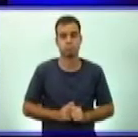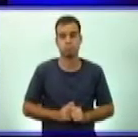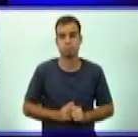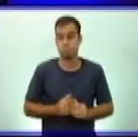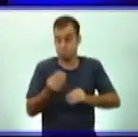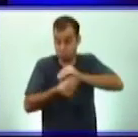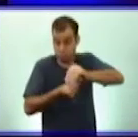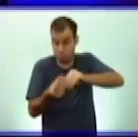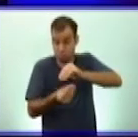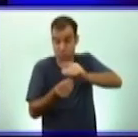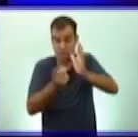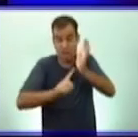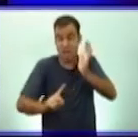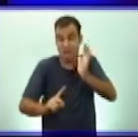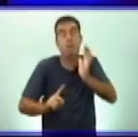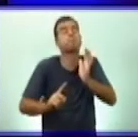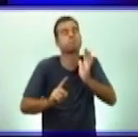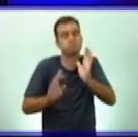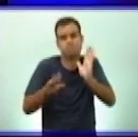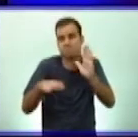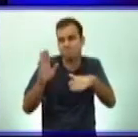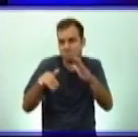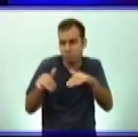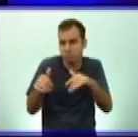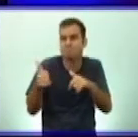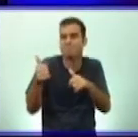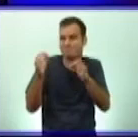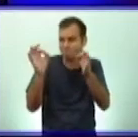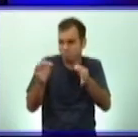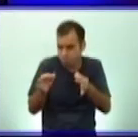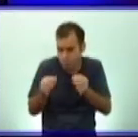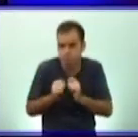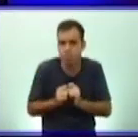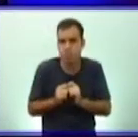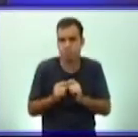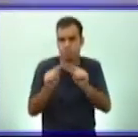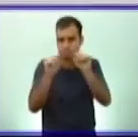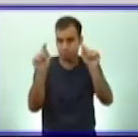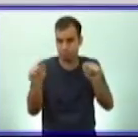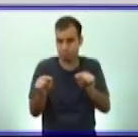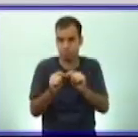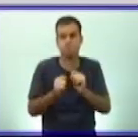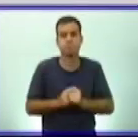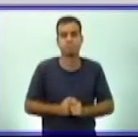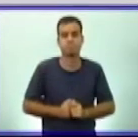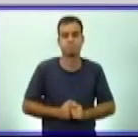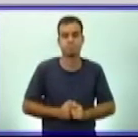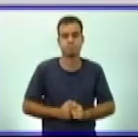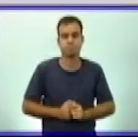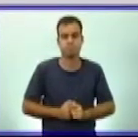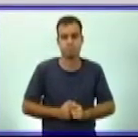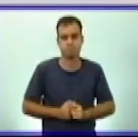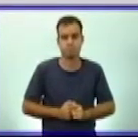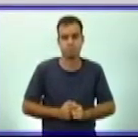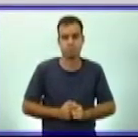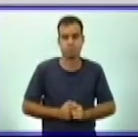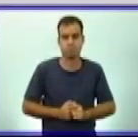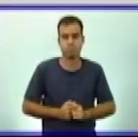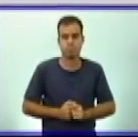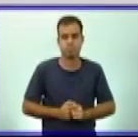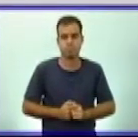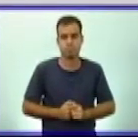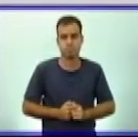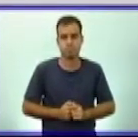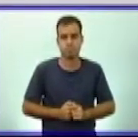estarían determinadas precisamente en este componente del circuito. Continuando, es muy importante